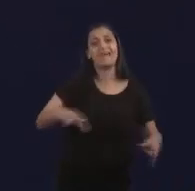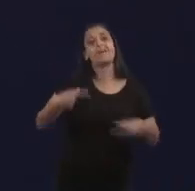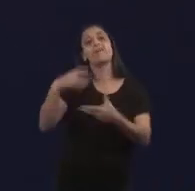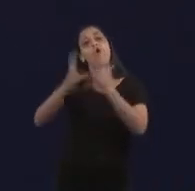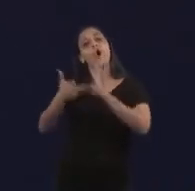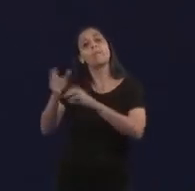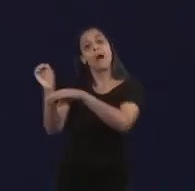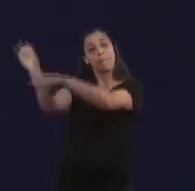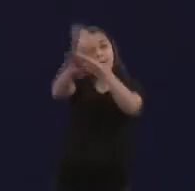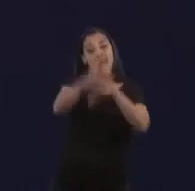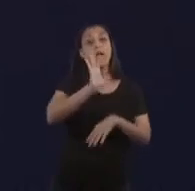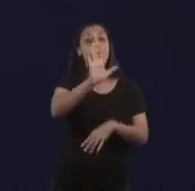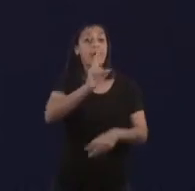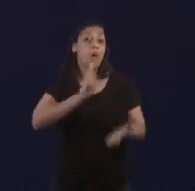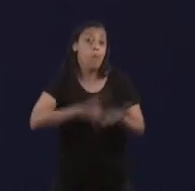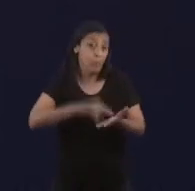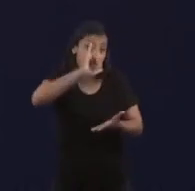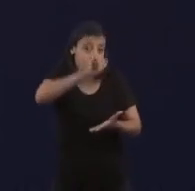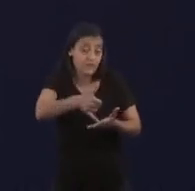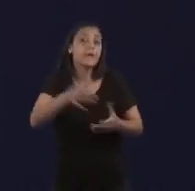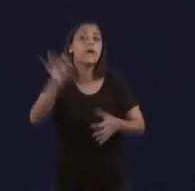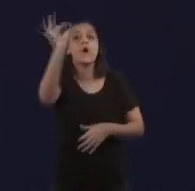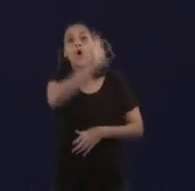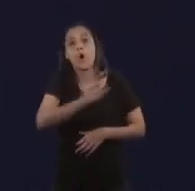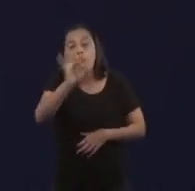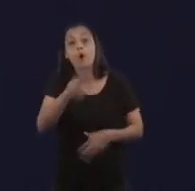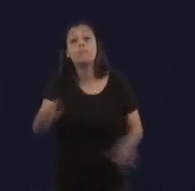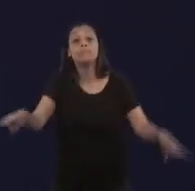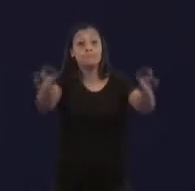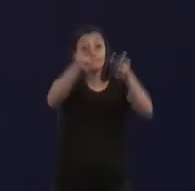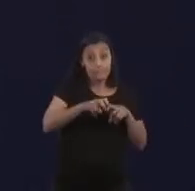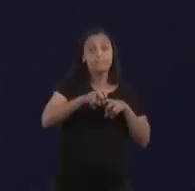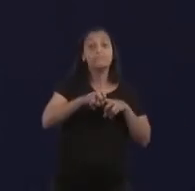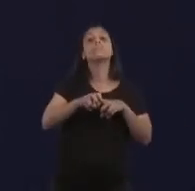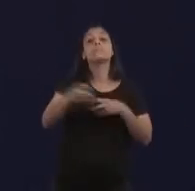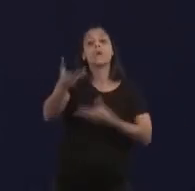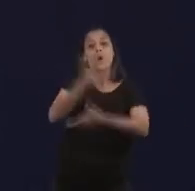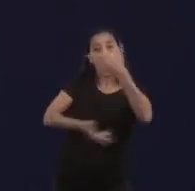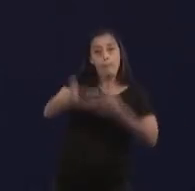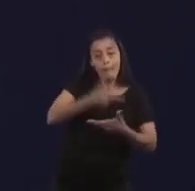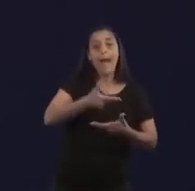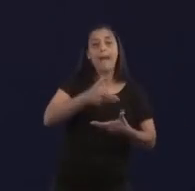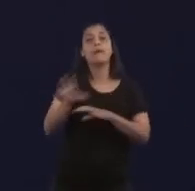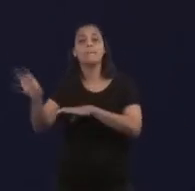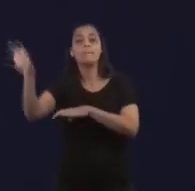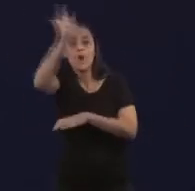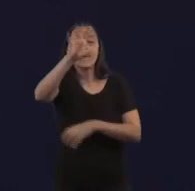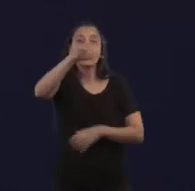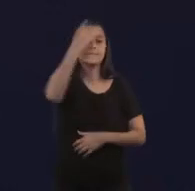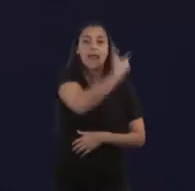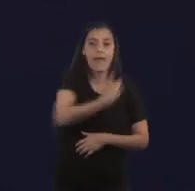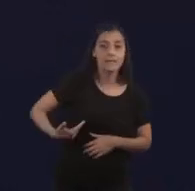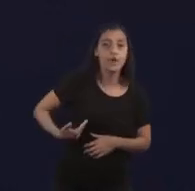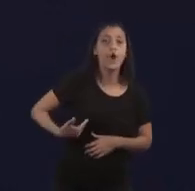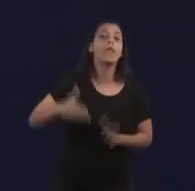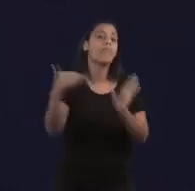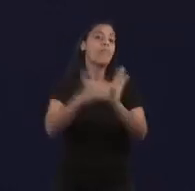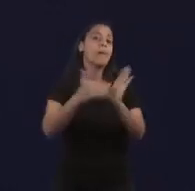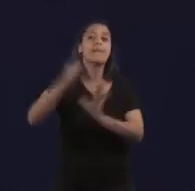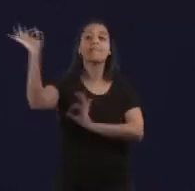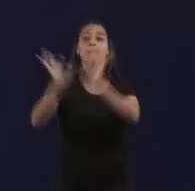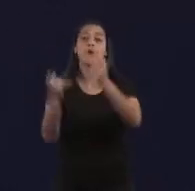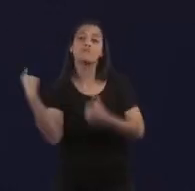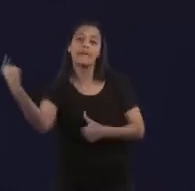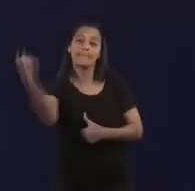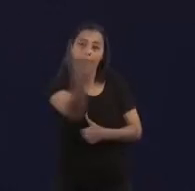términos generales, un impuesto coparticipable se distribuye entre la nación y las arcas provinciales de acuerdo a determinados porcentajes.